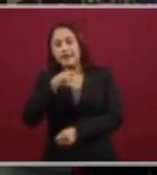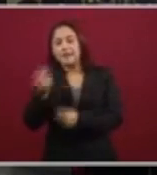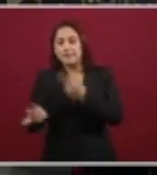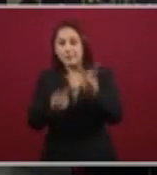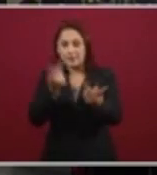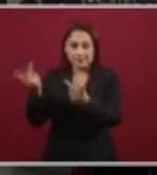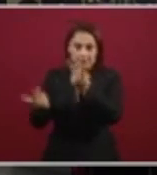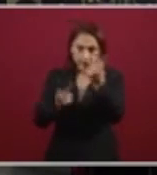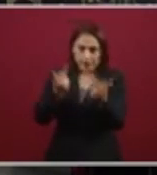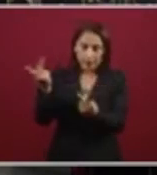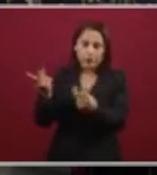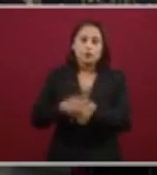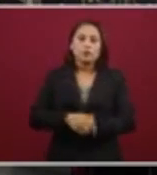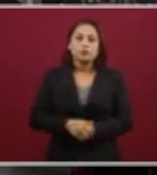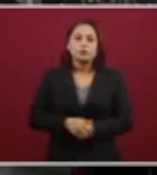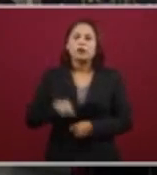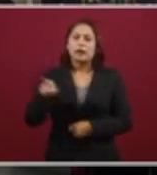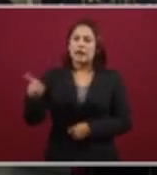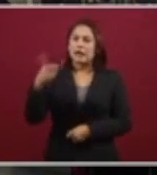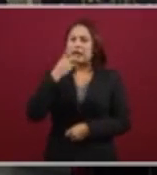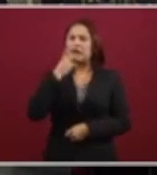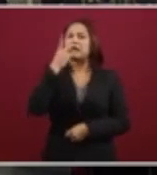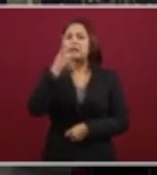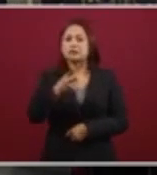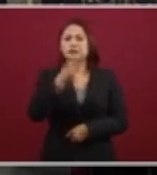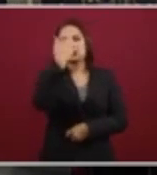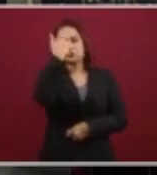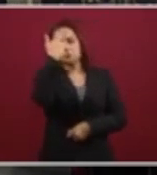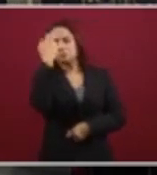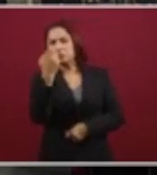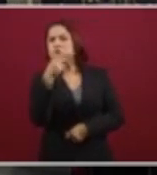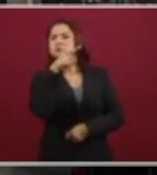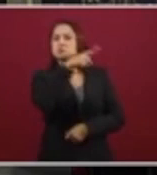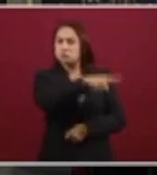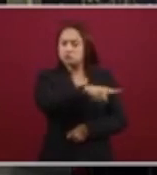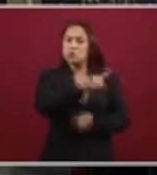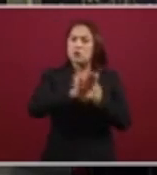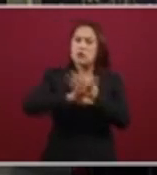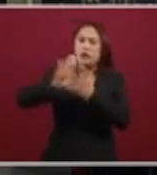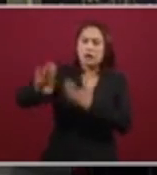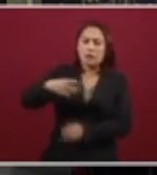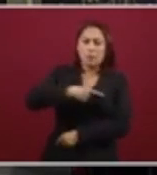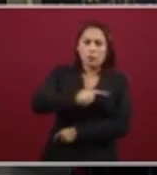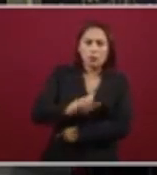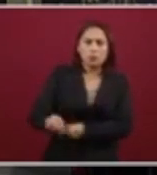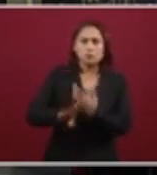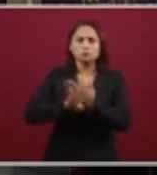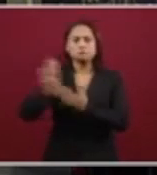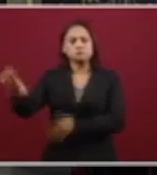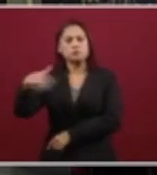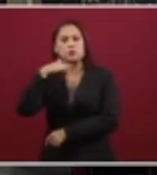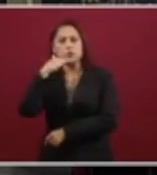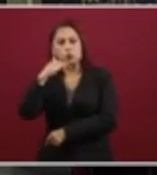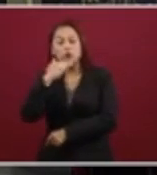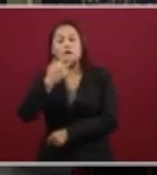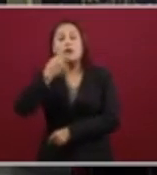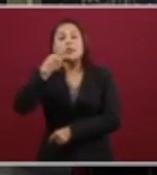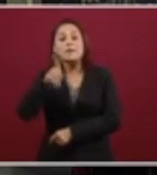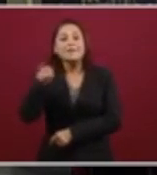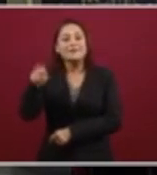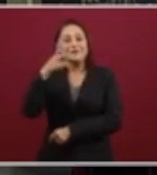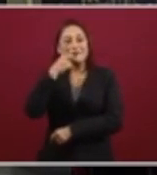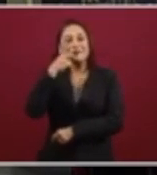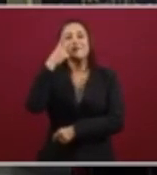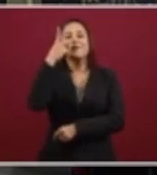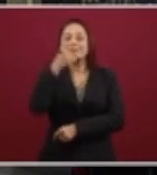se le reconoce el combate a la pobreza y el combate a la corrupción, pero se establecen como pendientes e incluso son